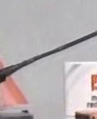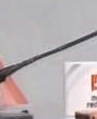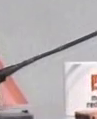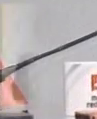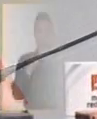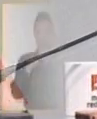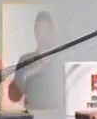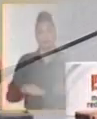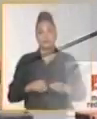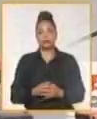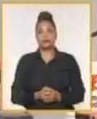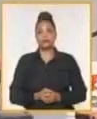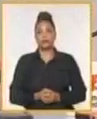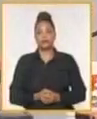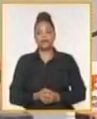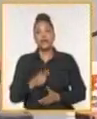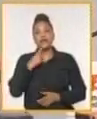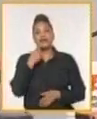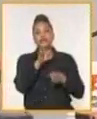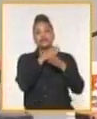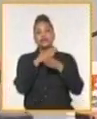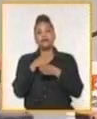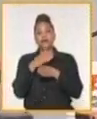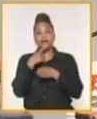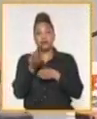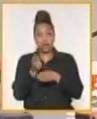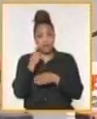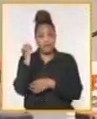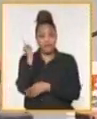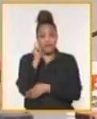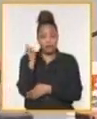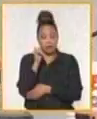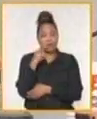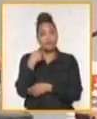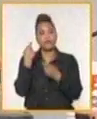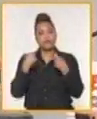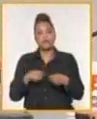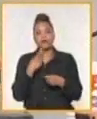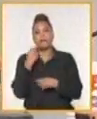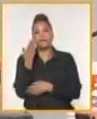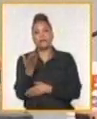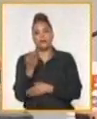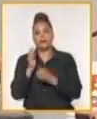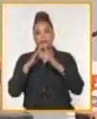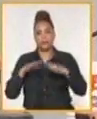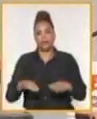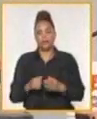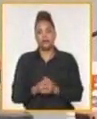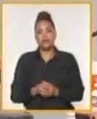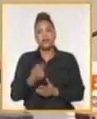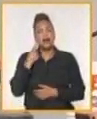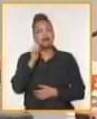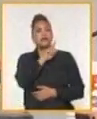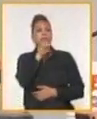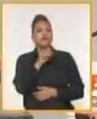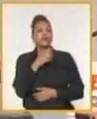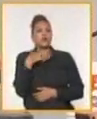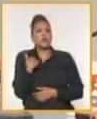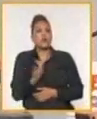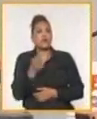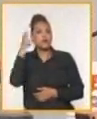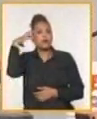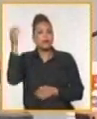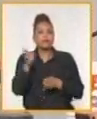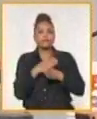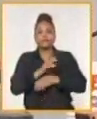Y eso en la región, los pueblos y los gobiernos, ¿no? ¿Cómo se está comportando con respecto a eso? ¿Cuáles han